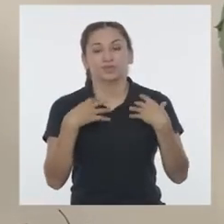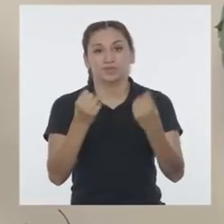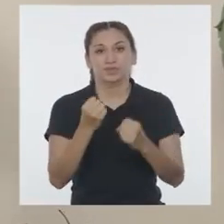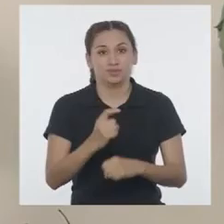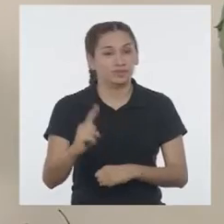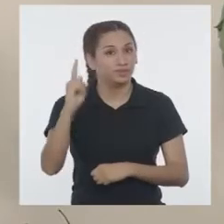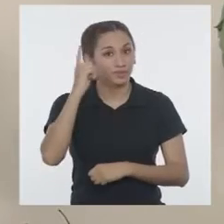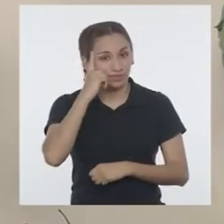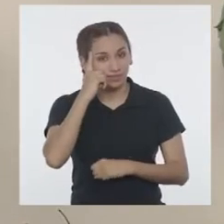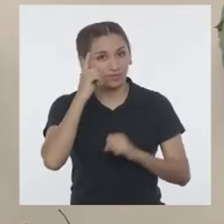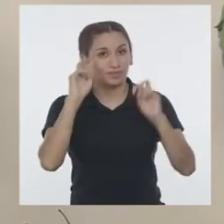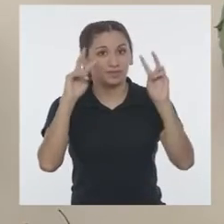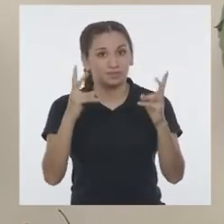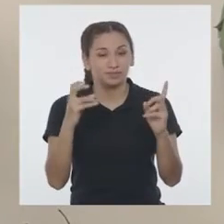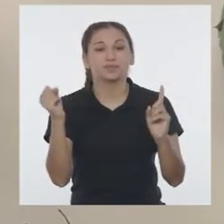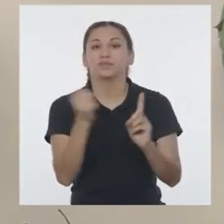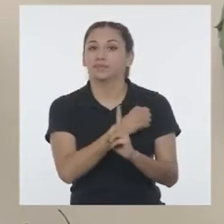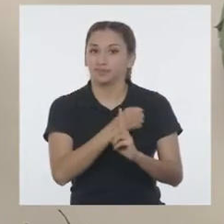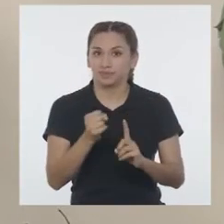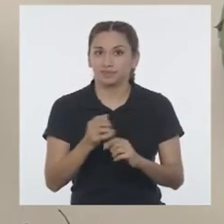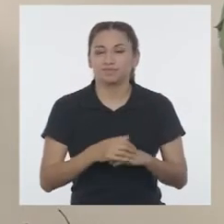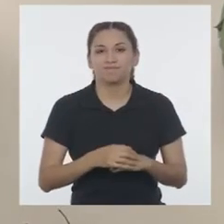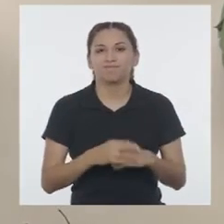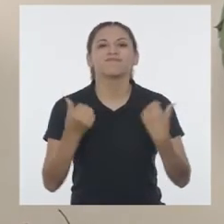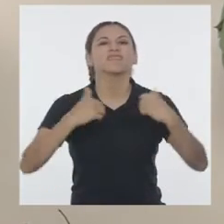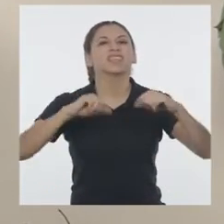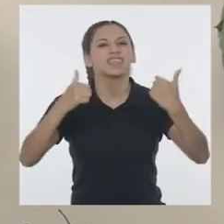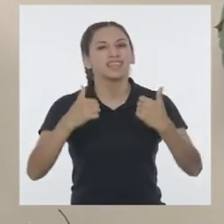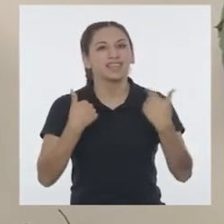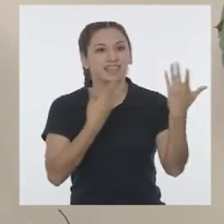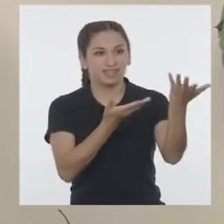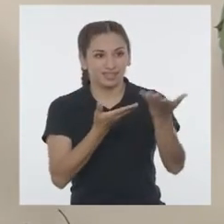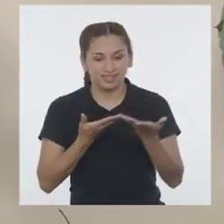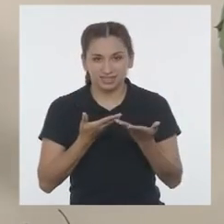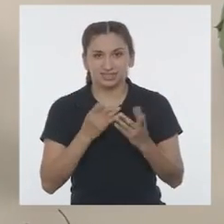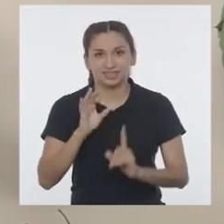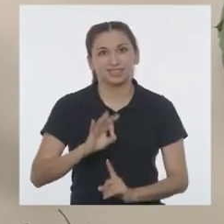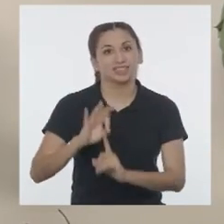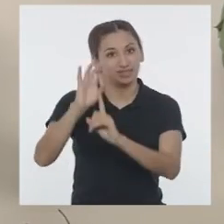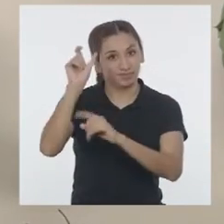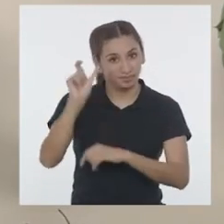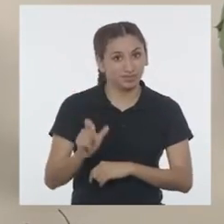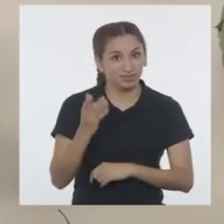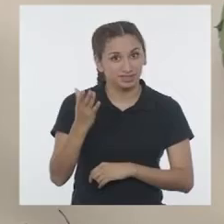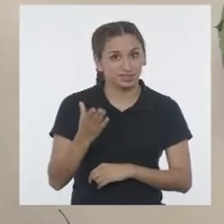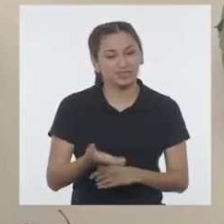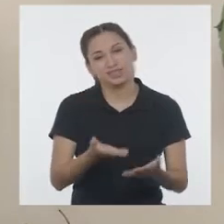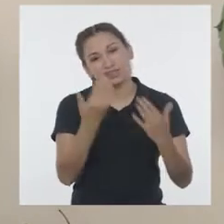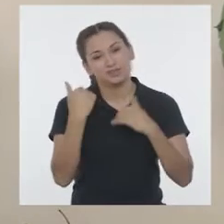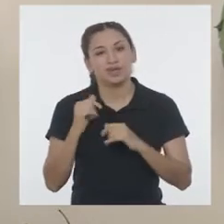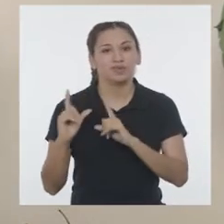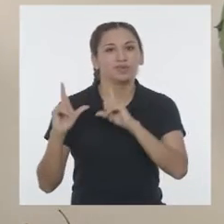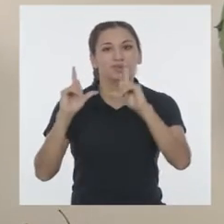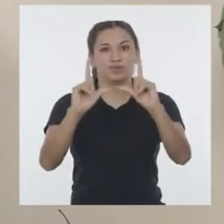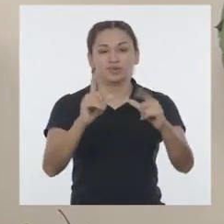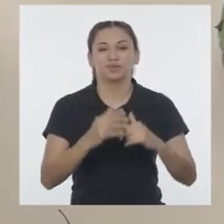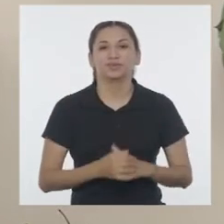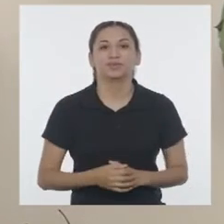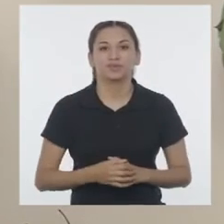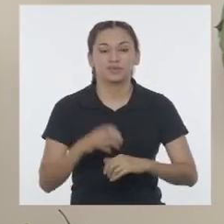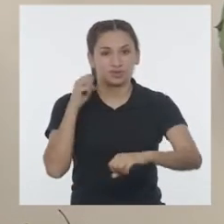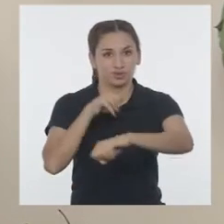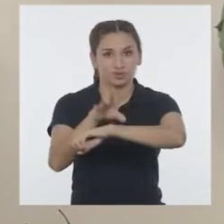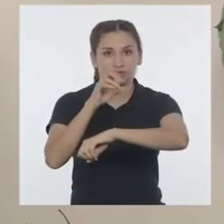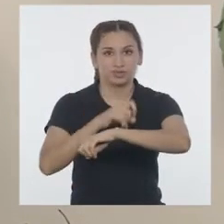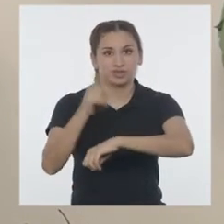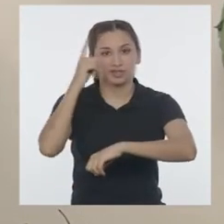salud mental en casos de violencia. ¿Qué tal si le damos pase a nuestra especialista? Vamos con el siguiente